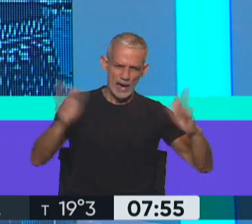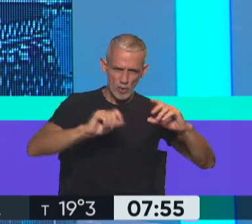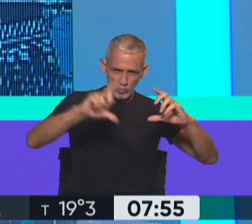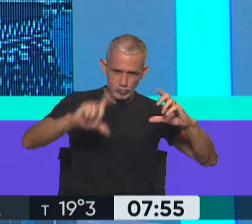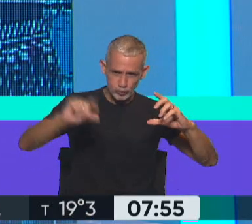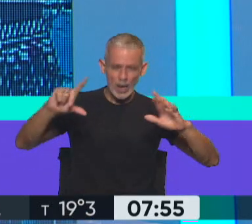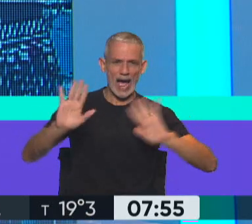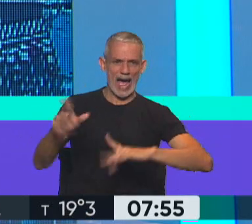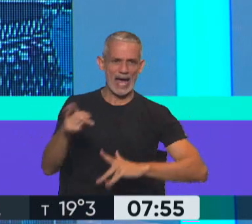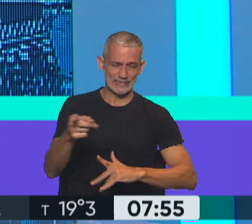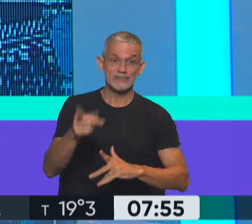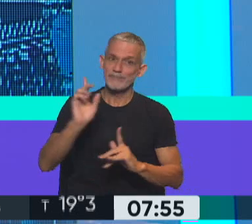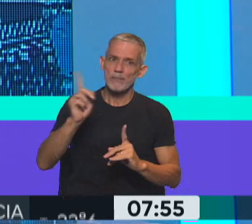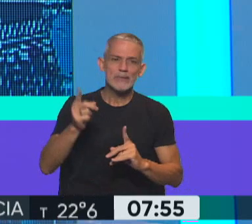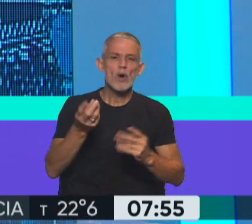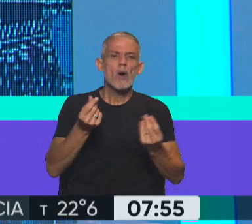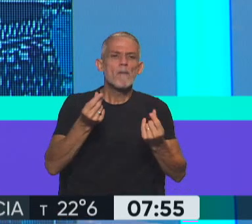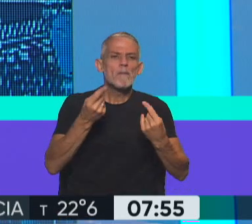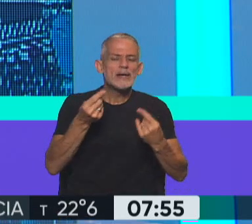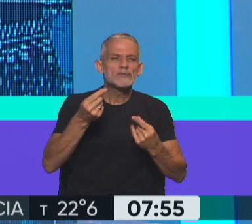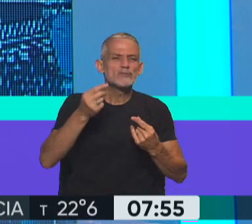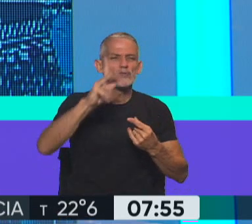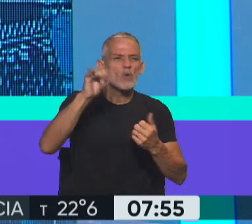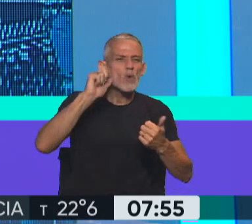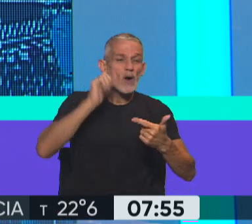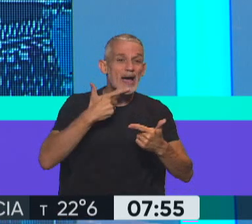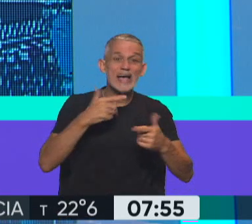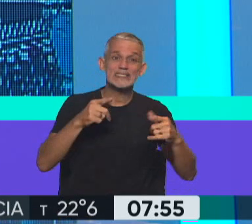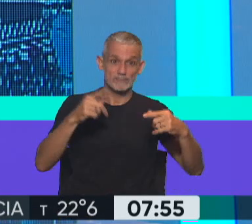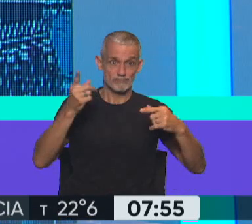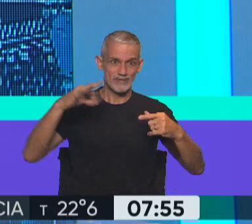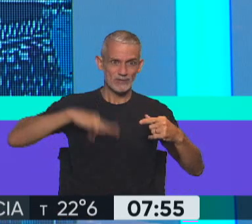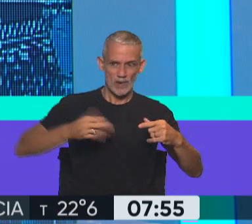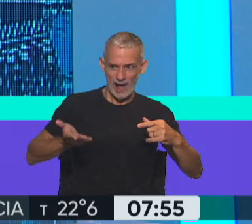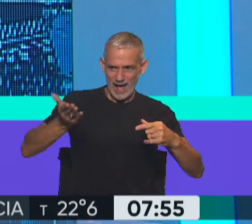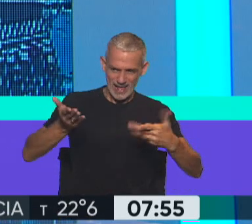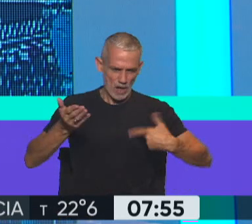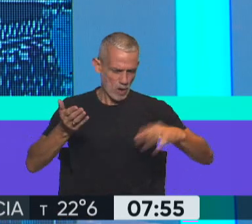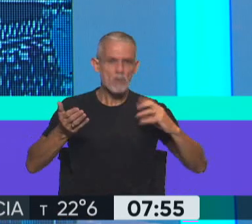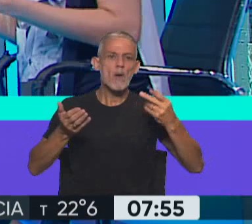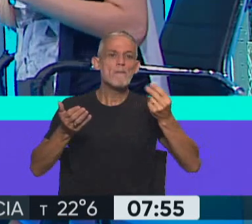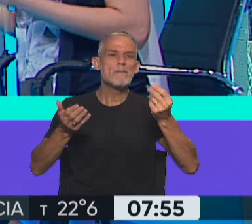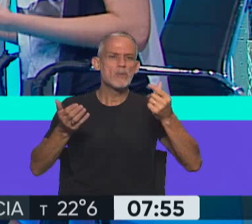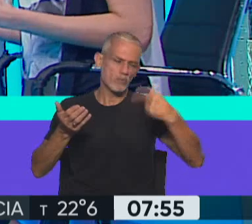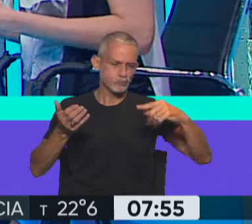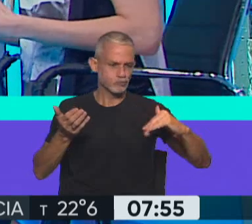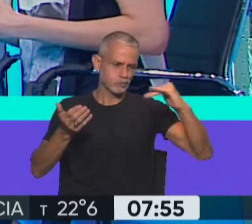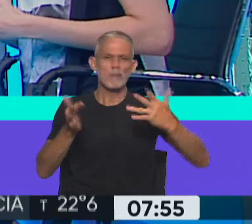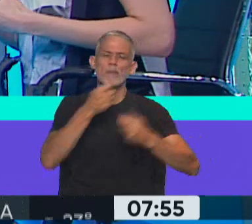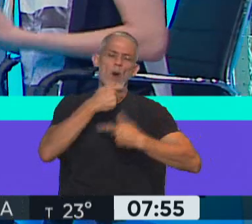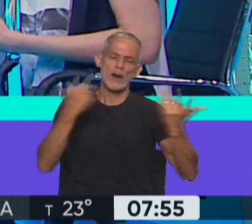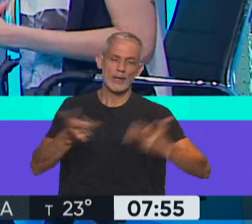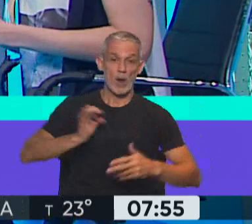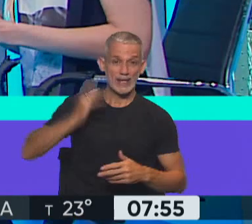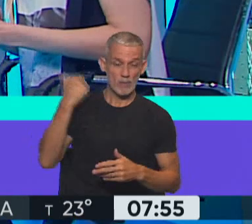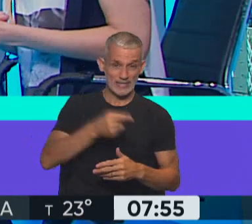lo que dijo Alberto Fernández es que las tarifas van a subir como los salarios, pero un poco menos. Es decir, vamos a poner un ejemplo concreto. El